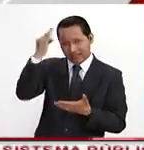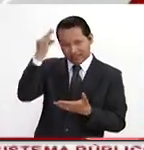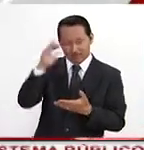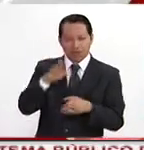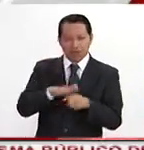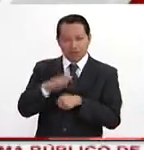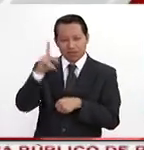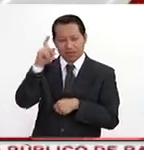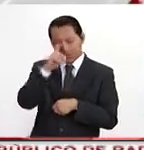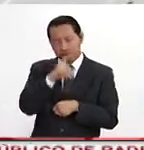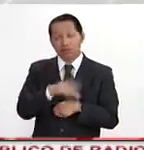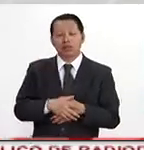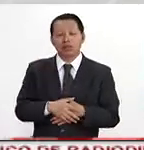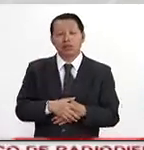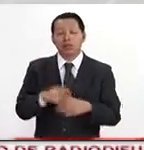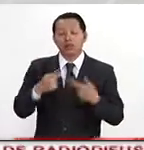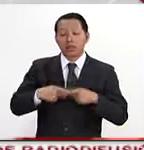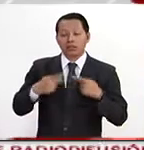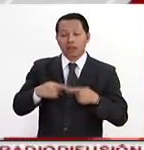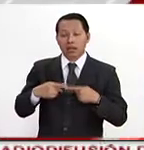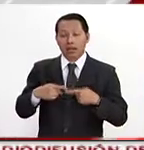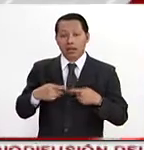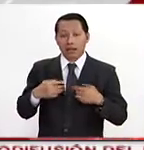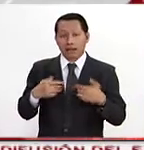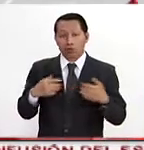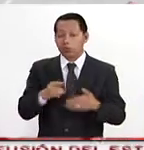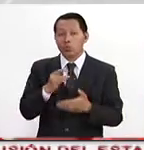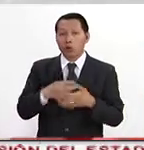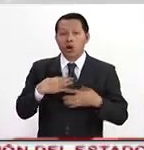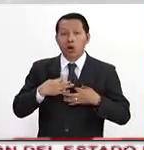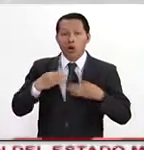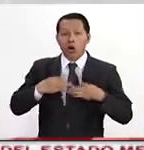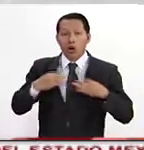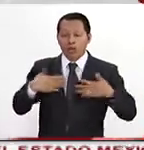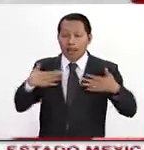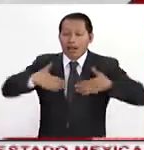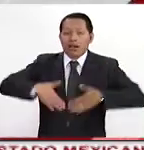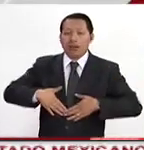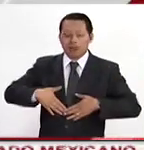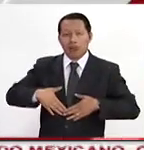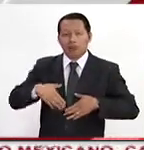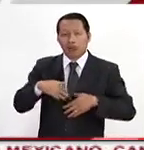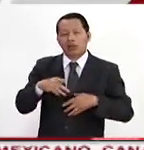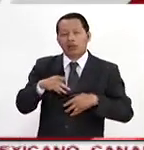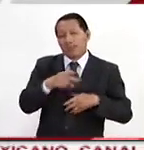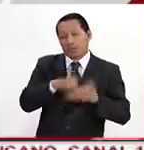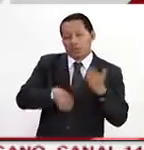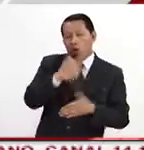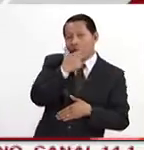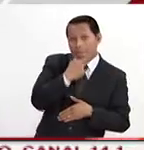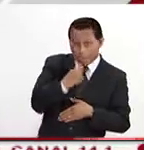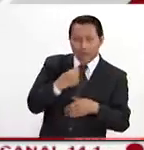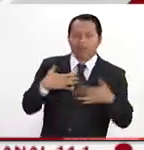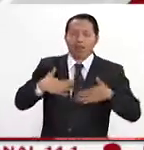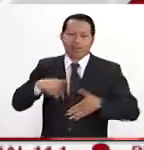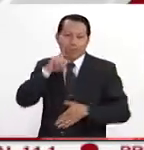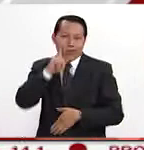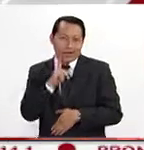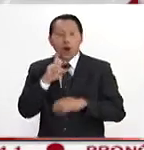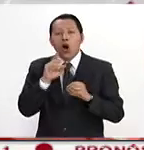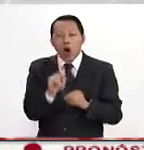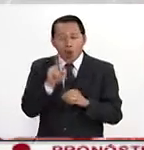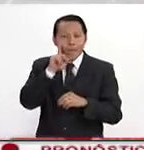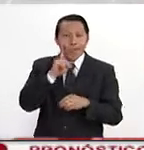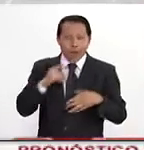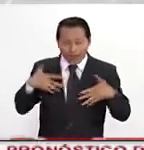complejas persona que se viste como el género contrario hombres que se visten de mujer o mujeres que